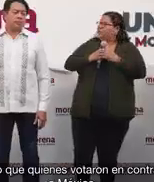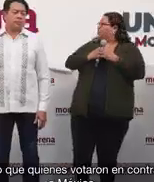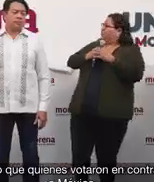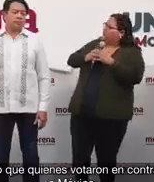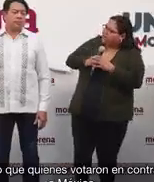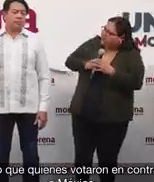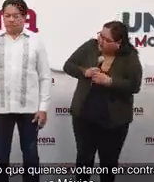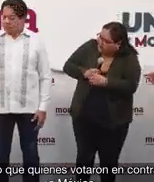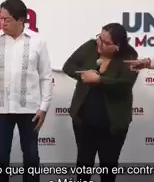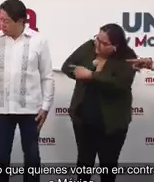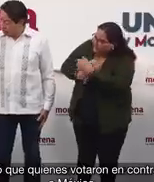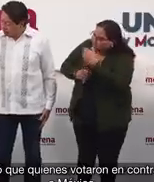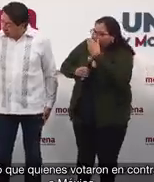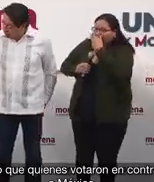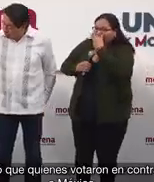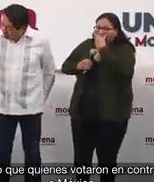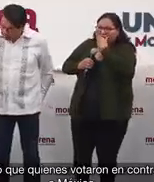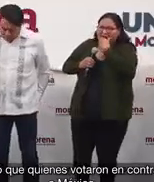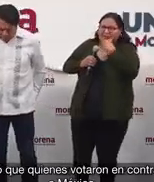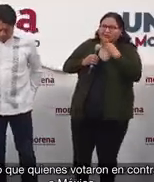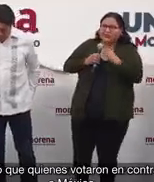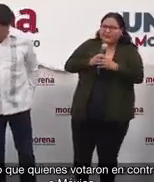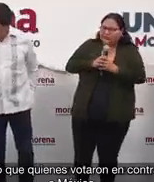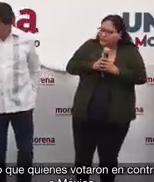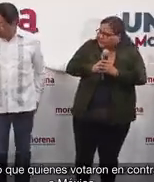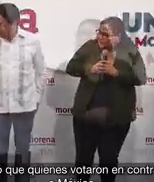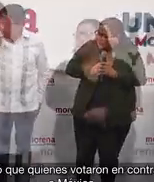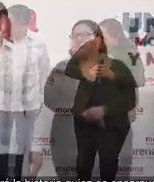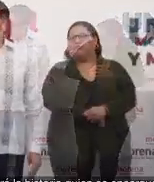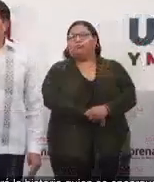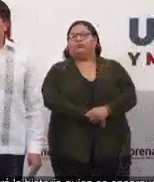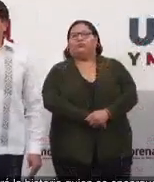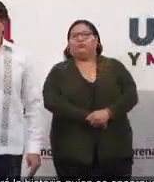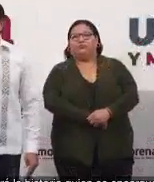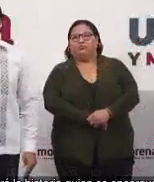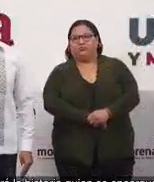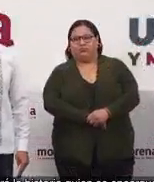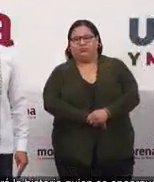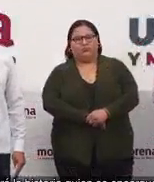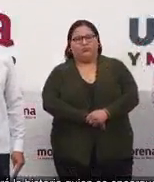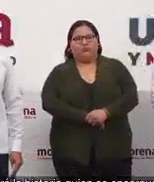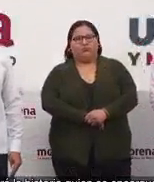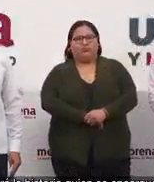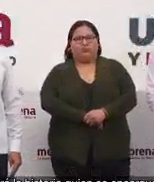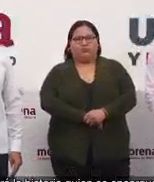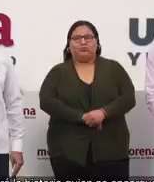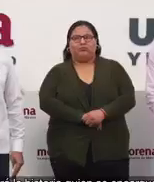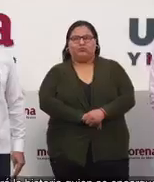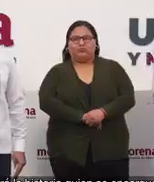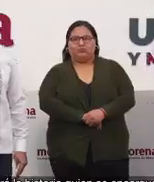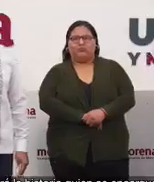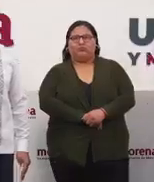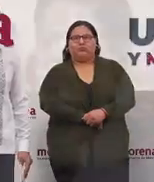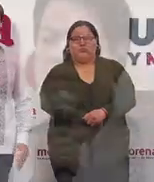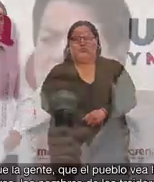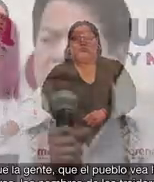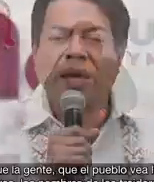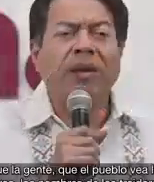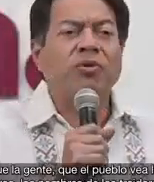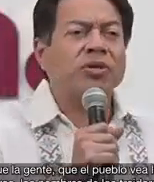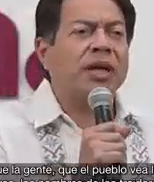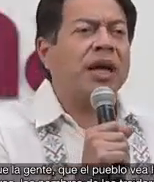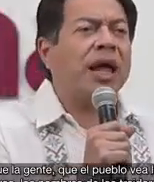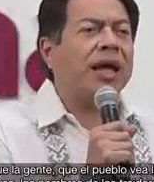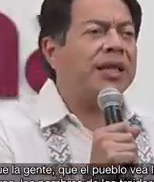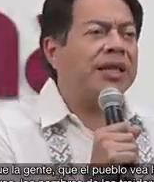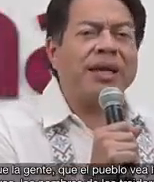reforma. Además, recalcó que quienes votaron en contra son traidores a México y señaló que será la historia quien se encargue de juzgarlos.